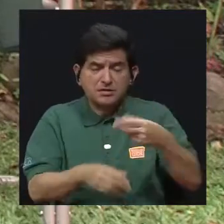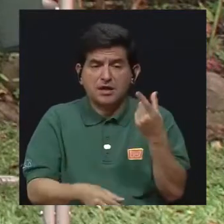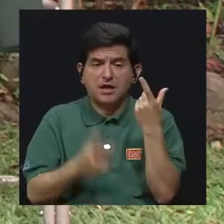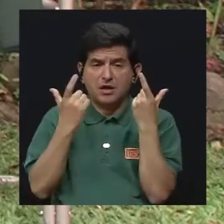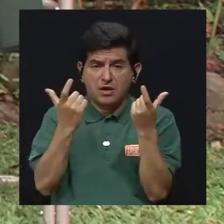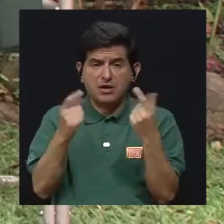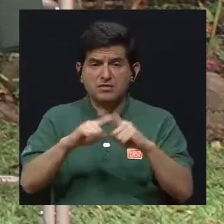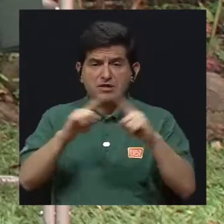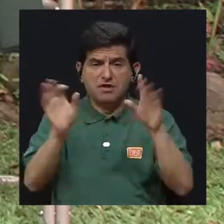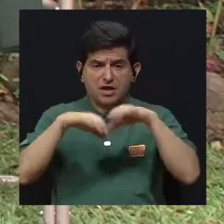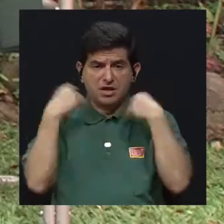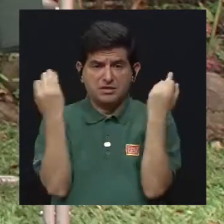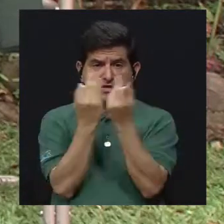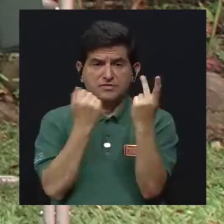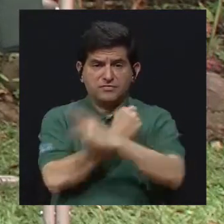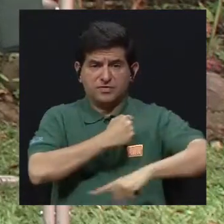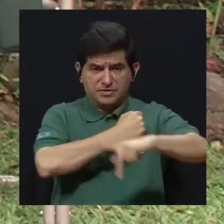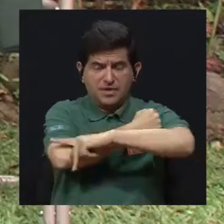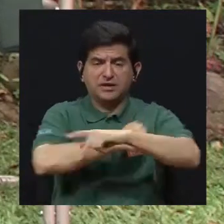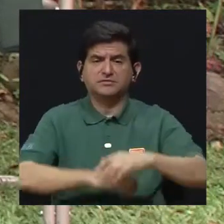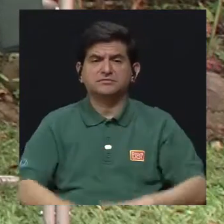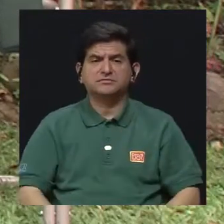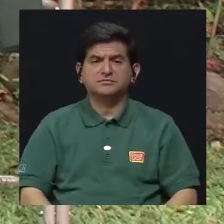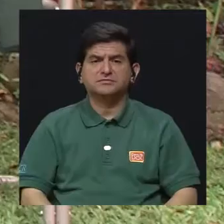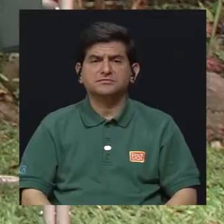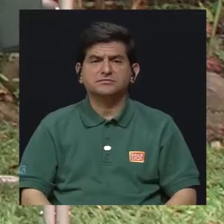para muchísimas familias en el país.